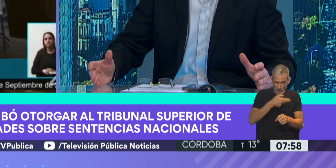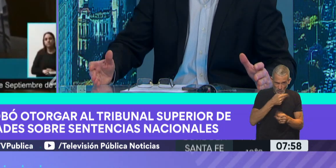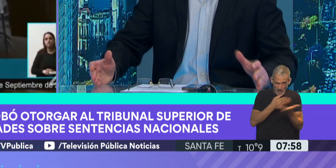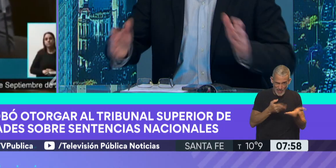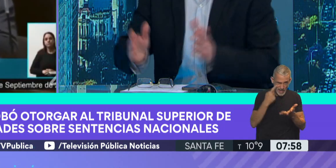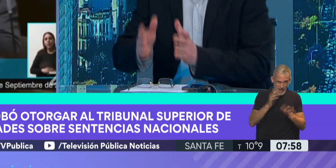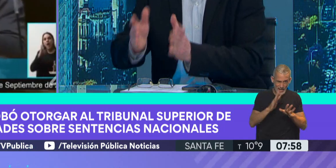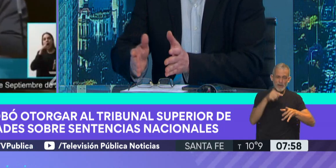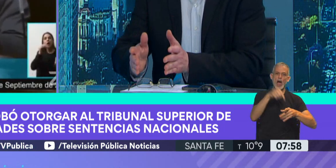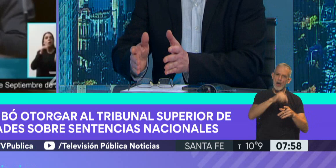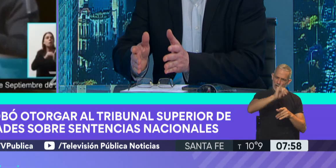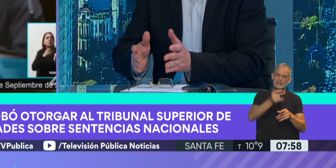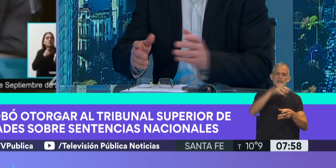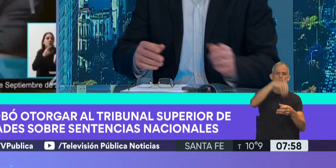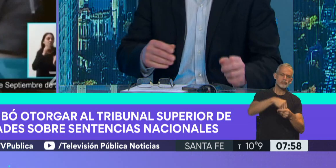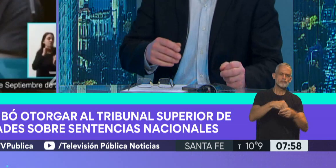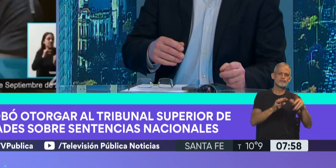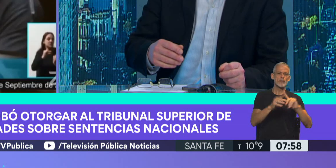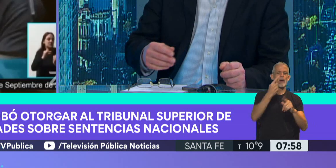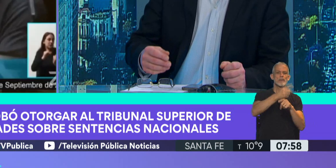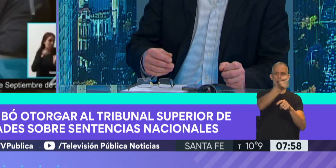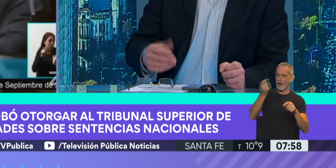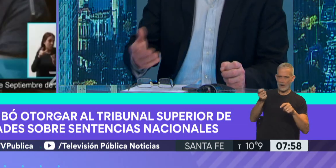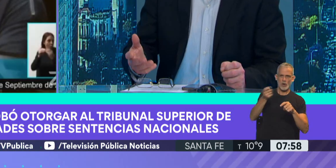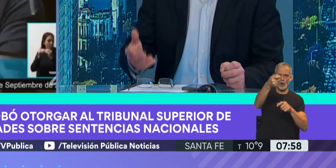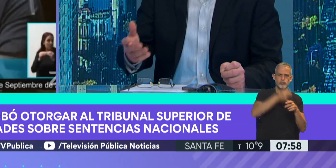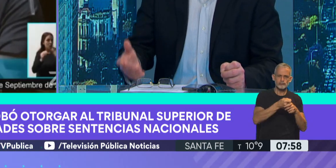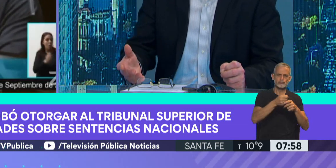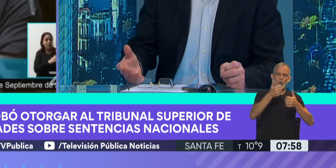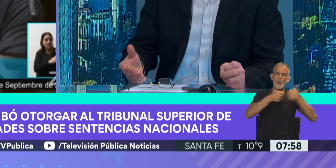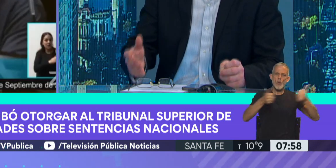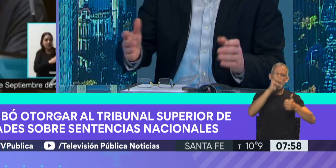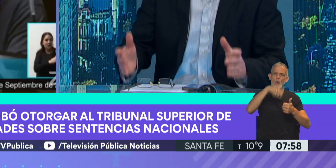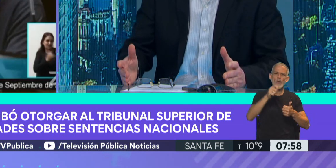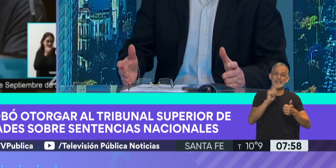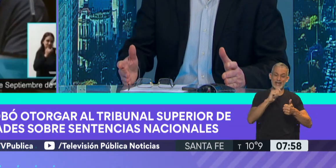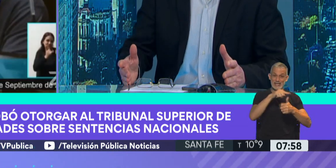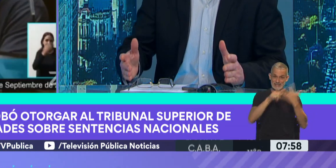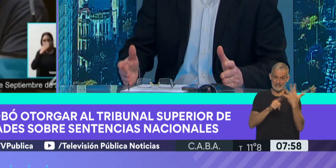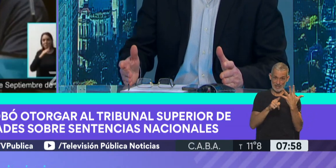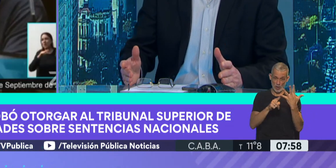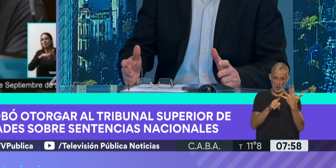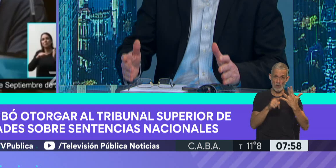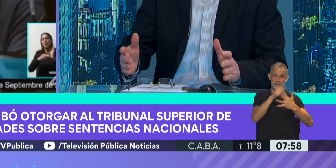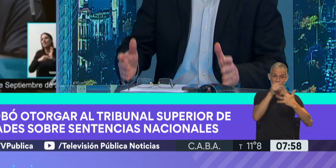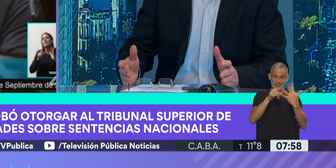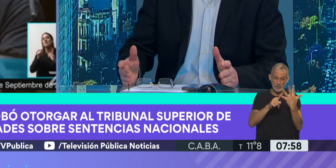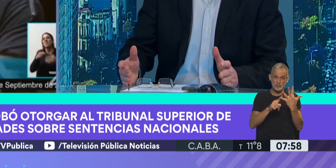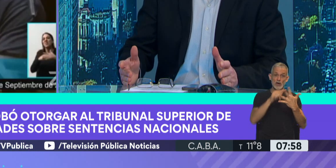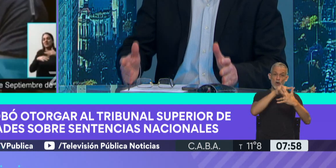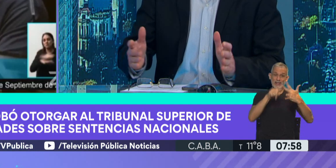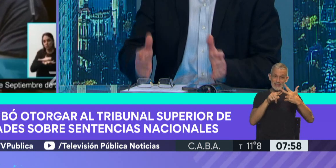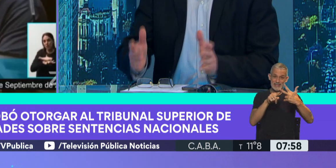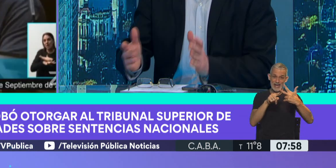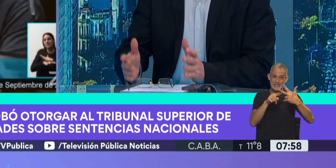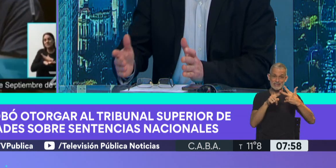nada que ver, bueno, ahora lo van a meter en el medio. ¿Y quiénes van a ser esos jueces? Básicamente los jueces son 5, de los 5 hay 3